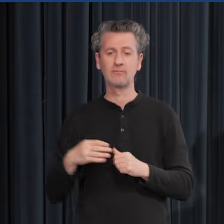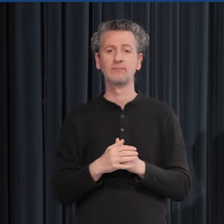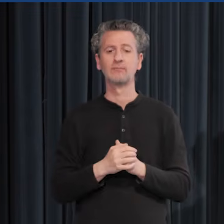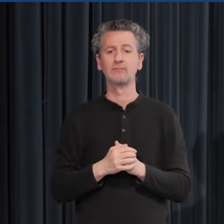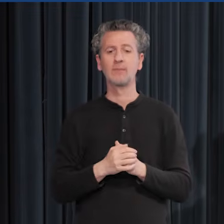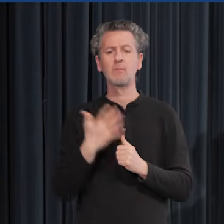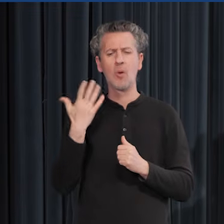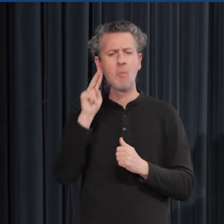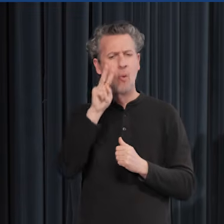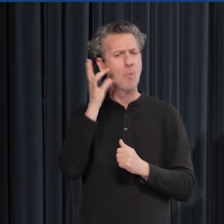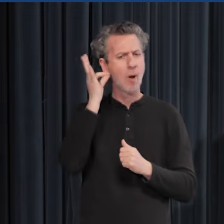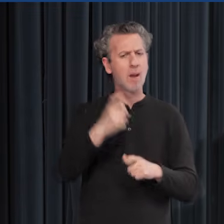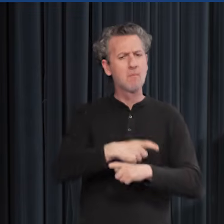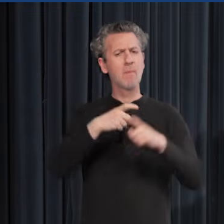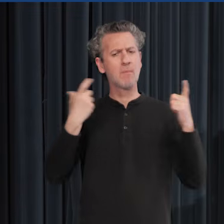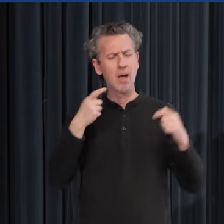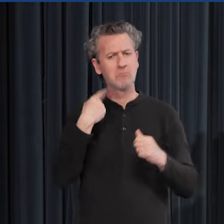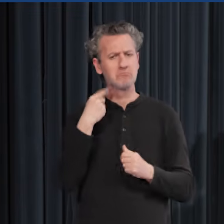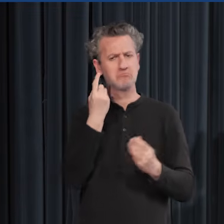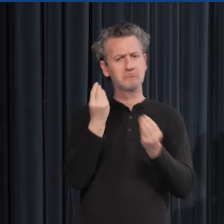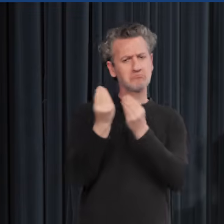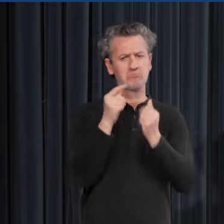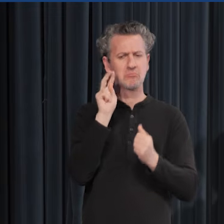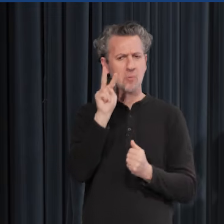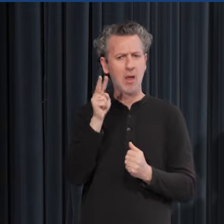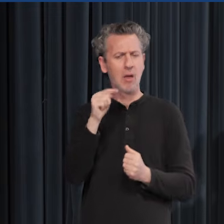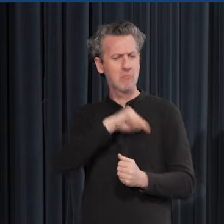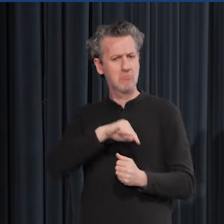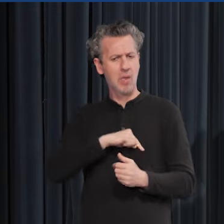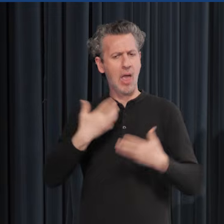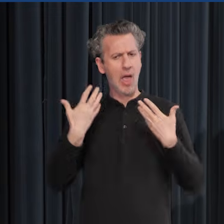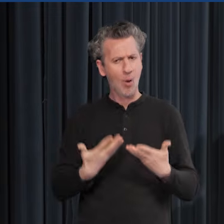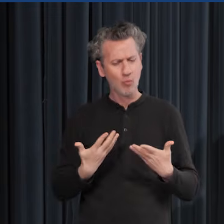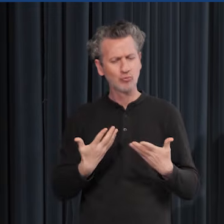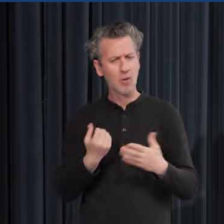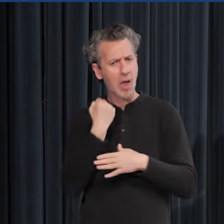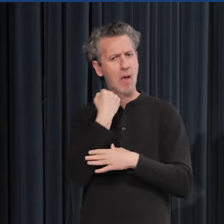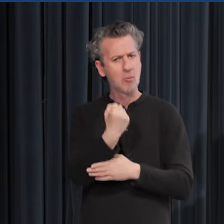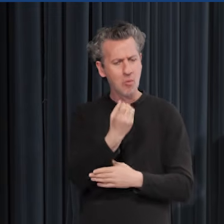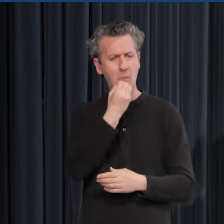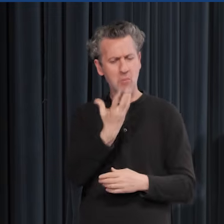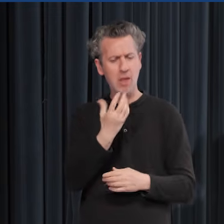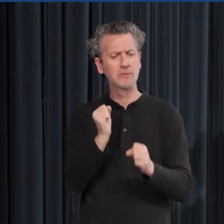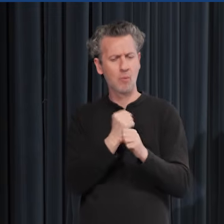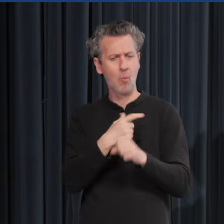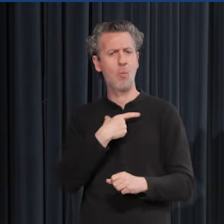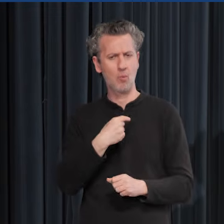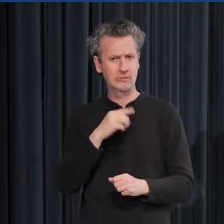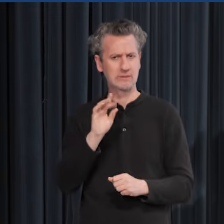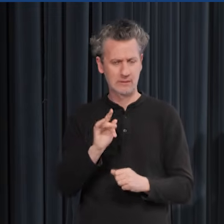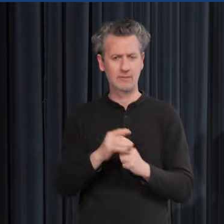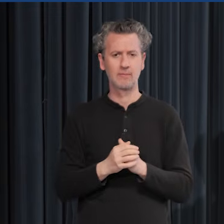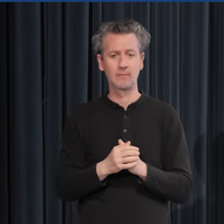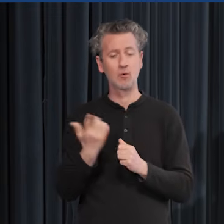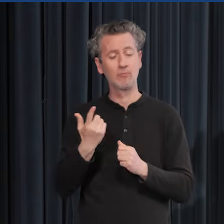noto cómo ellas se sienten muy a gusto, se sienten muy respaldadas y que es un trabajo que les gusta. Lo que hay que hacer también, naturalmente, es